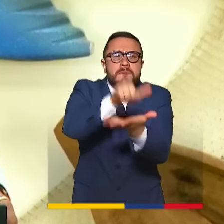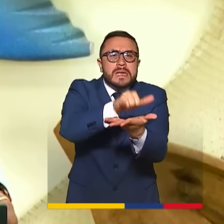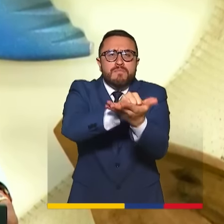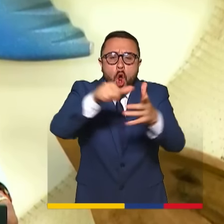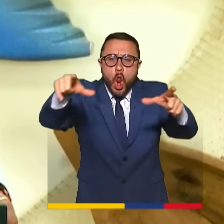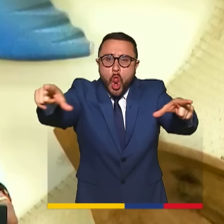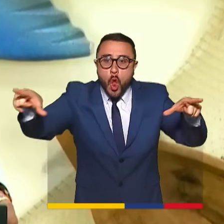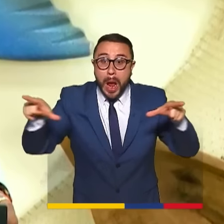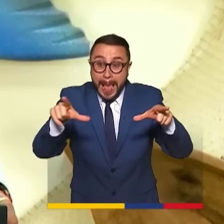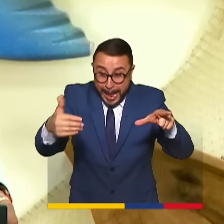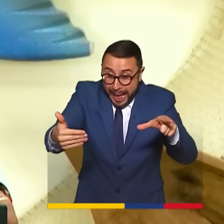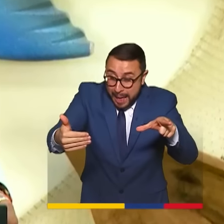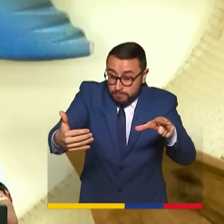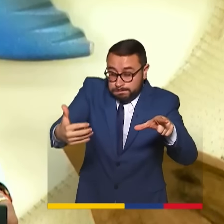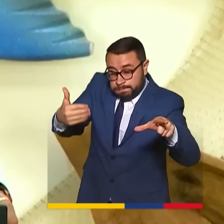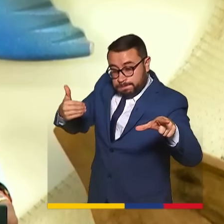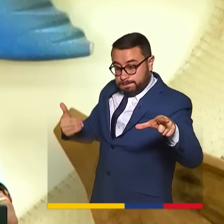libertador primero,